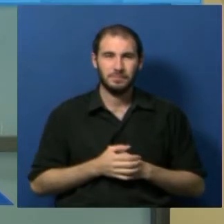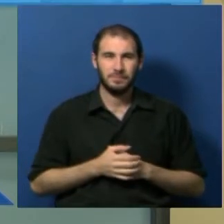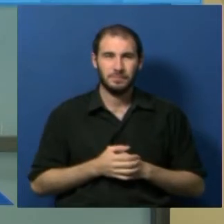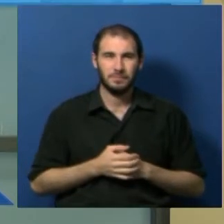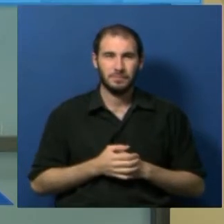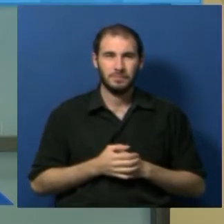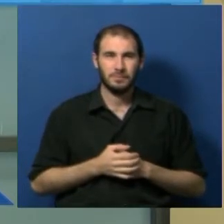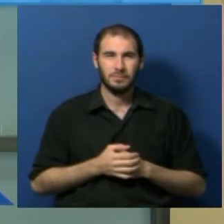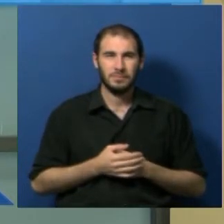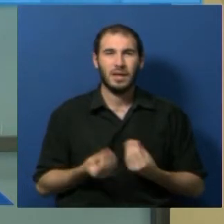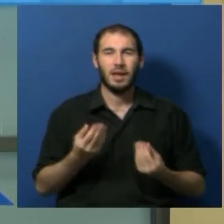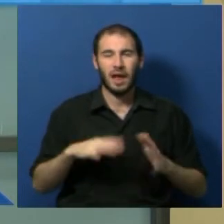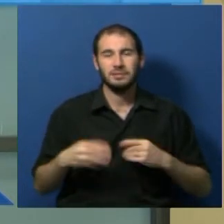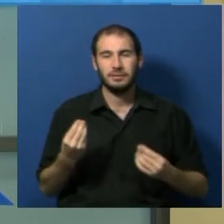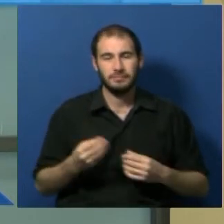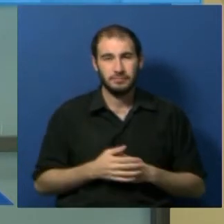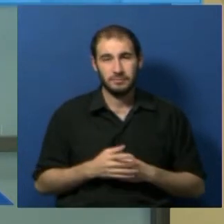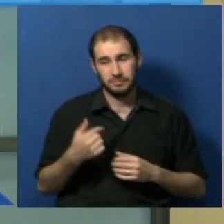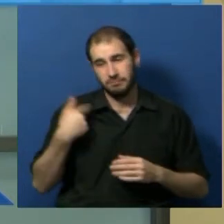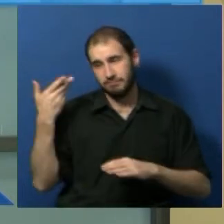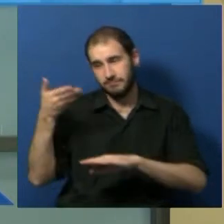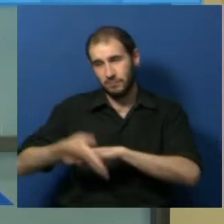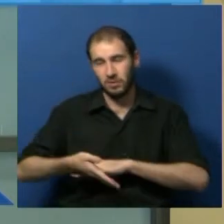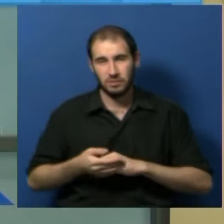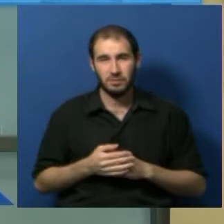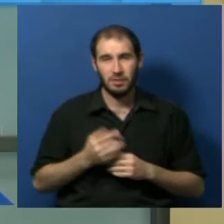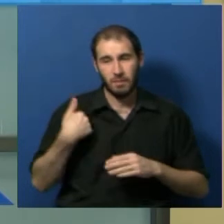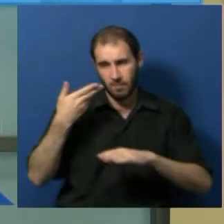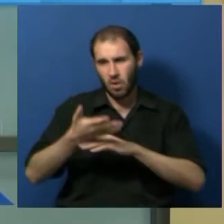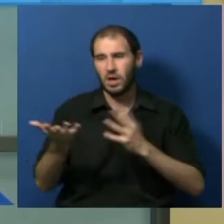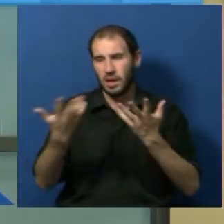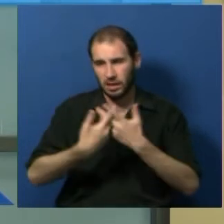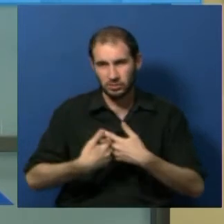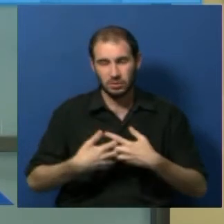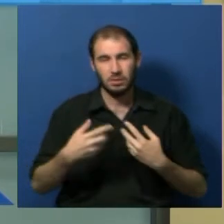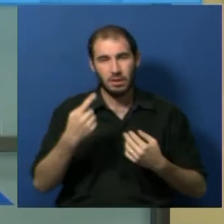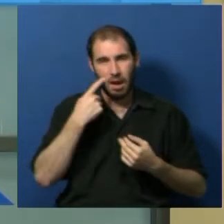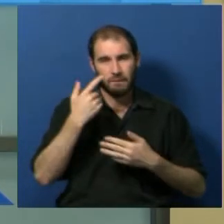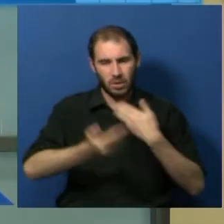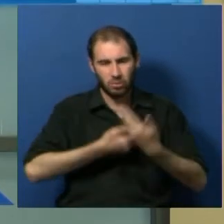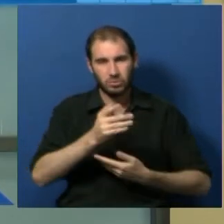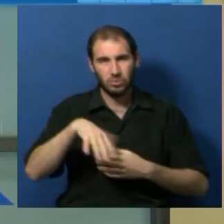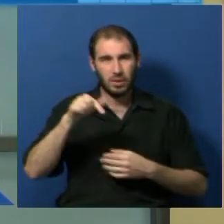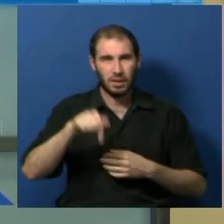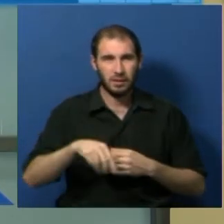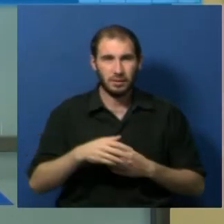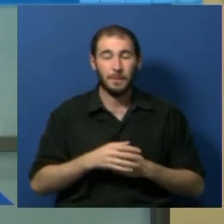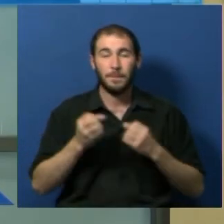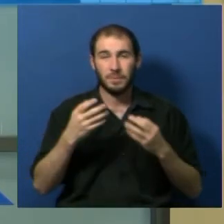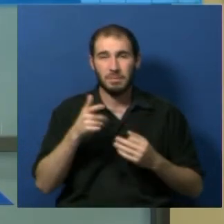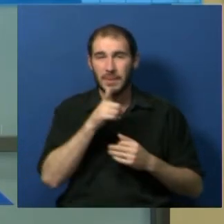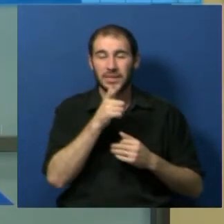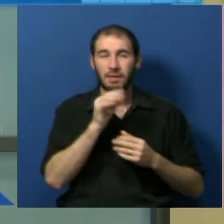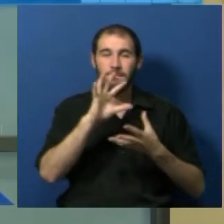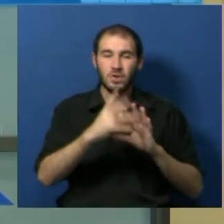Entonces, ¿qué hago? Y bueno, voy a participar. Voy a participar, me voy a involucrar y voy a tratar de construir desde este lugar, porque me parece